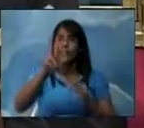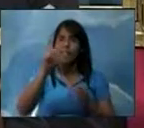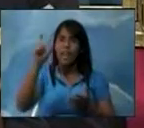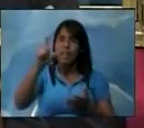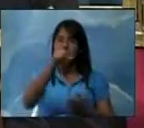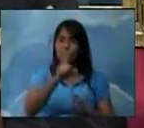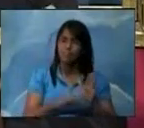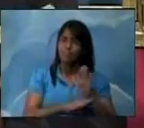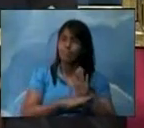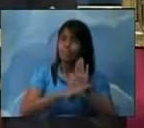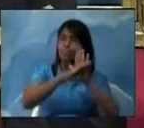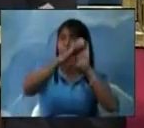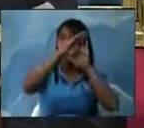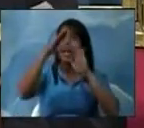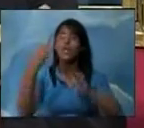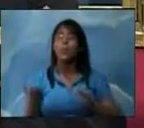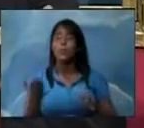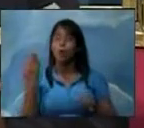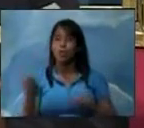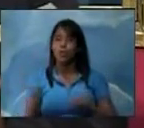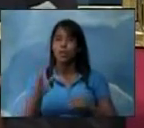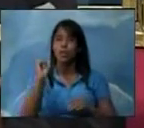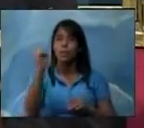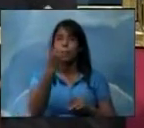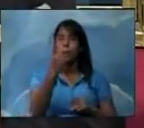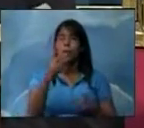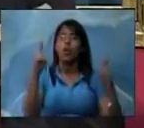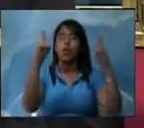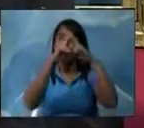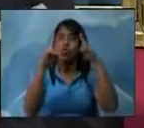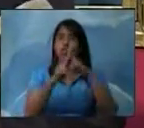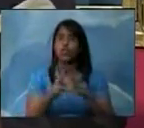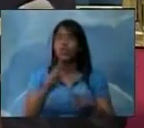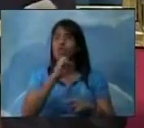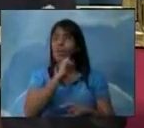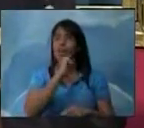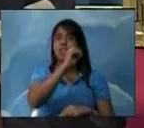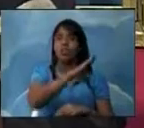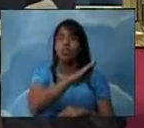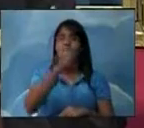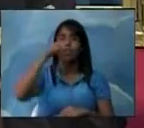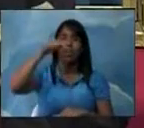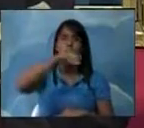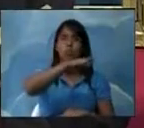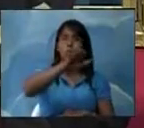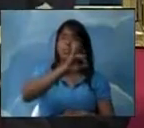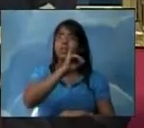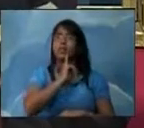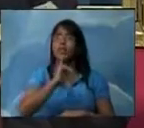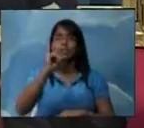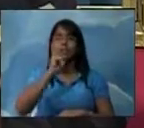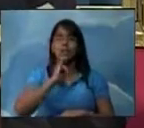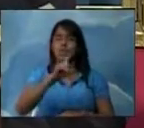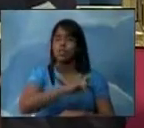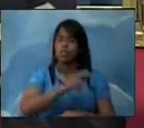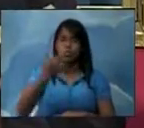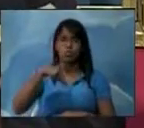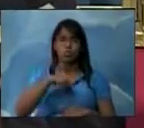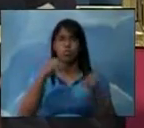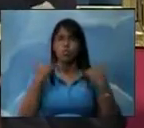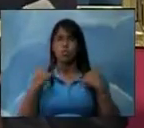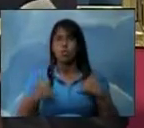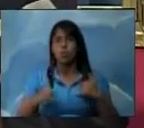enseñanzas sumamente importantes. La primera, conociendo la historia del pueblo de Israel y de nosotros mismos, de